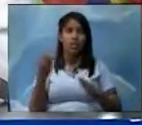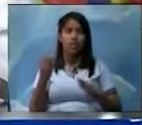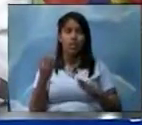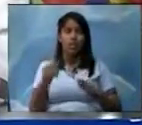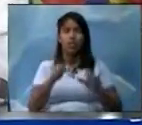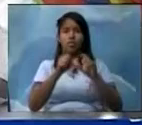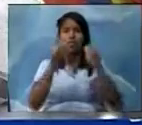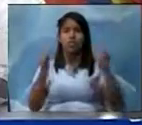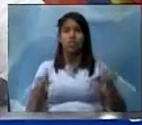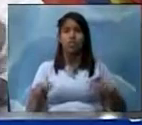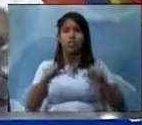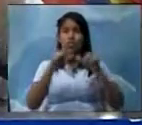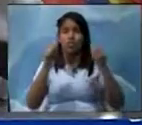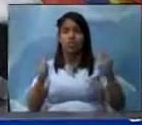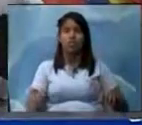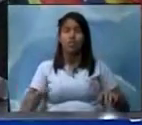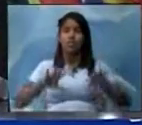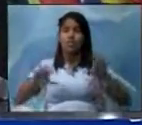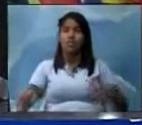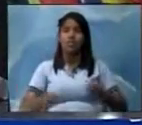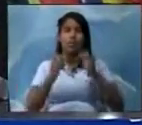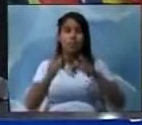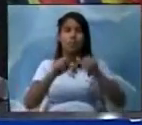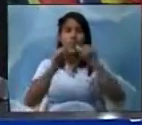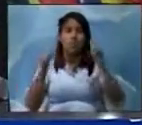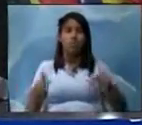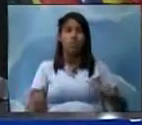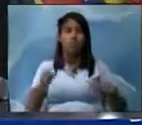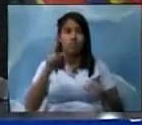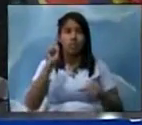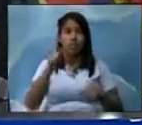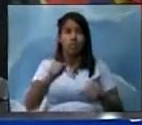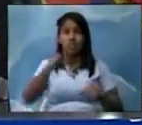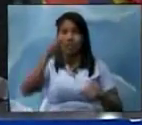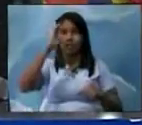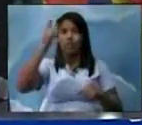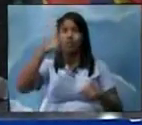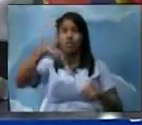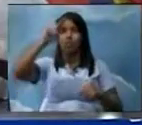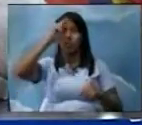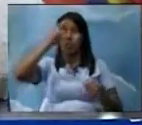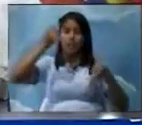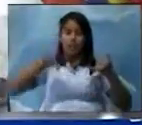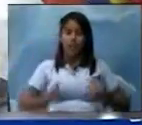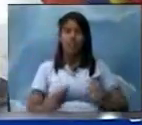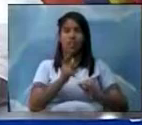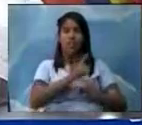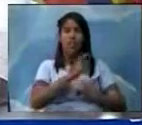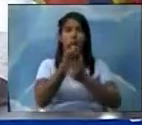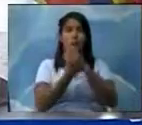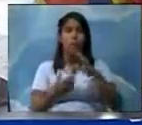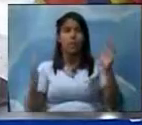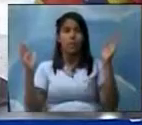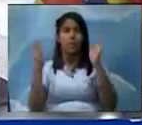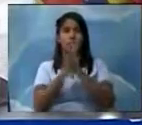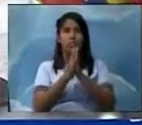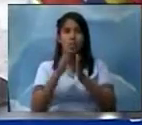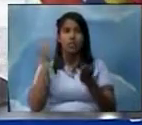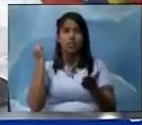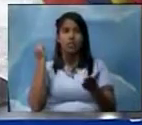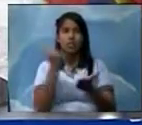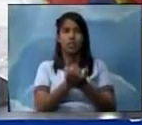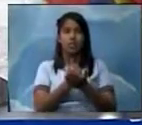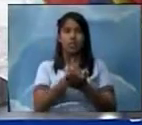los dioses Sí señor el Dios padre el Dios hijo y el Dios espíritu